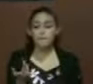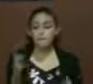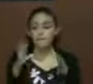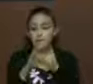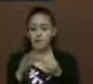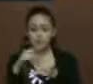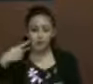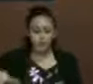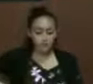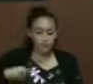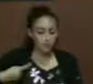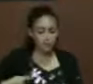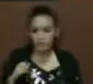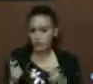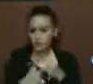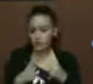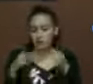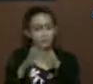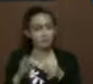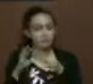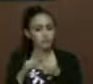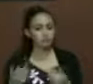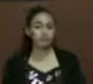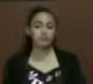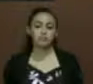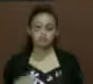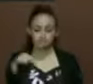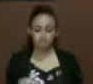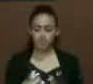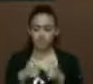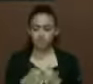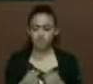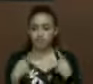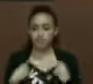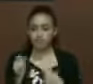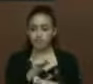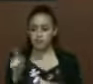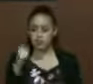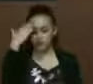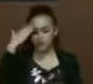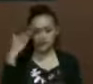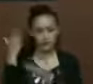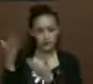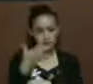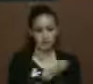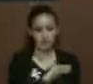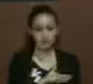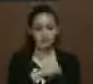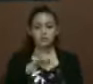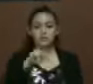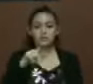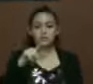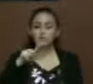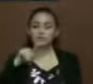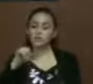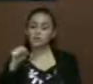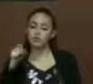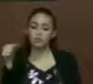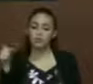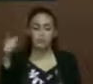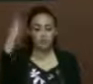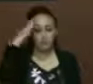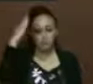detalle, alguna pregunta, algo que se me haya pasado, aquí está el experto. Ustedes saben que el compañero José Luis Gutiérrez